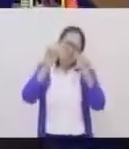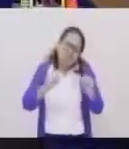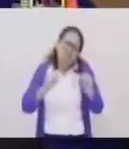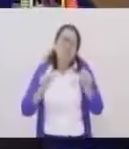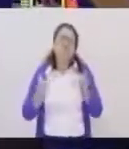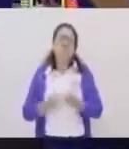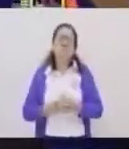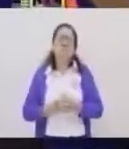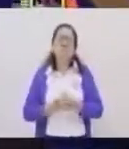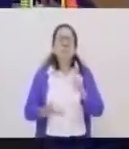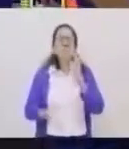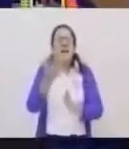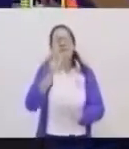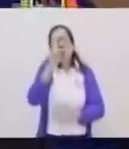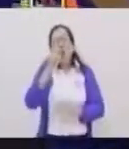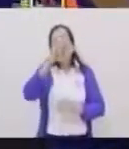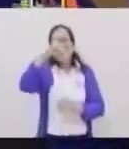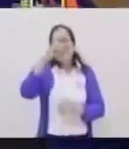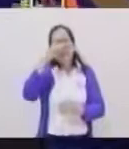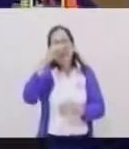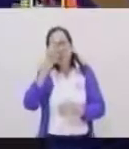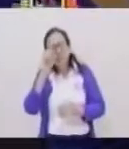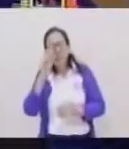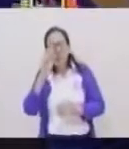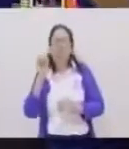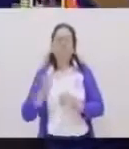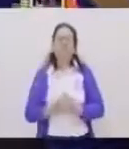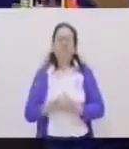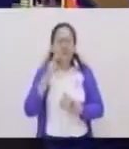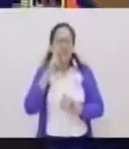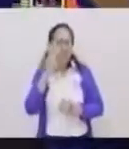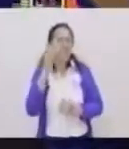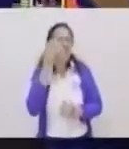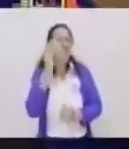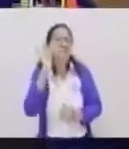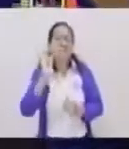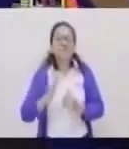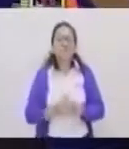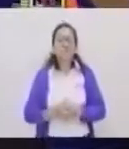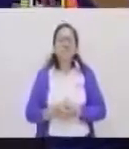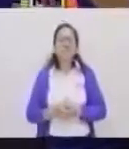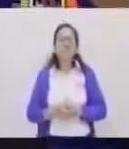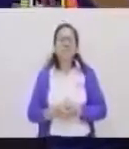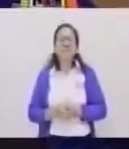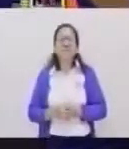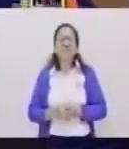Exacto, puede que mida más de un metro. Vamos a ver.